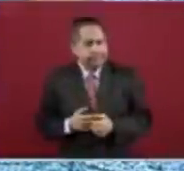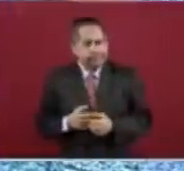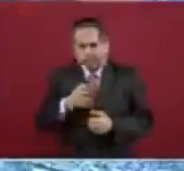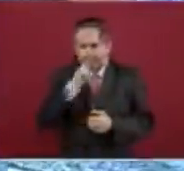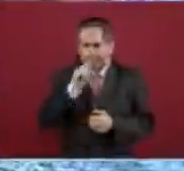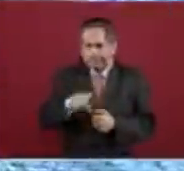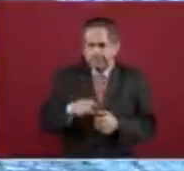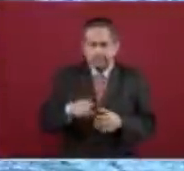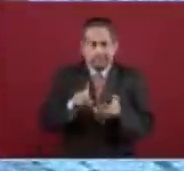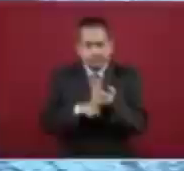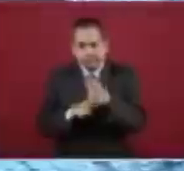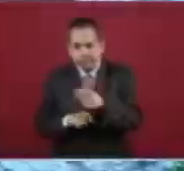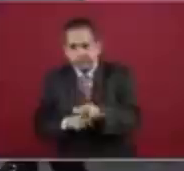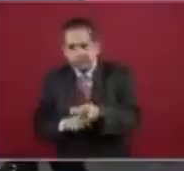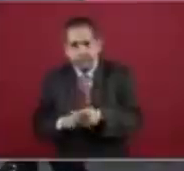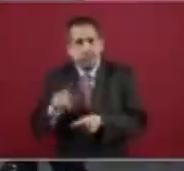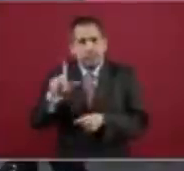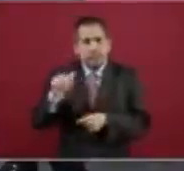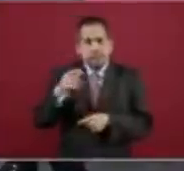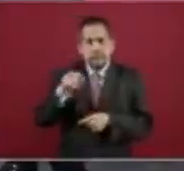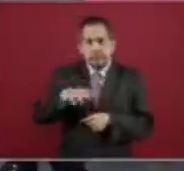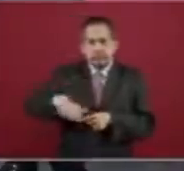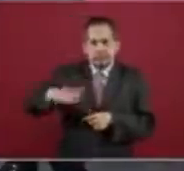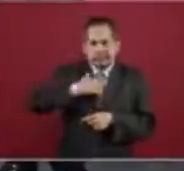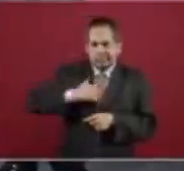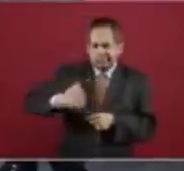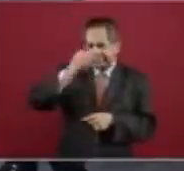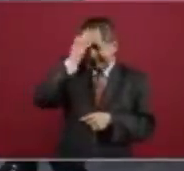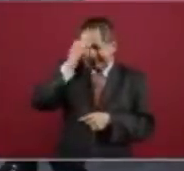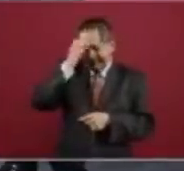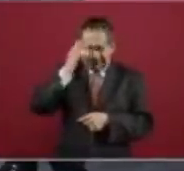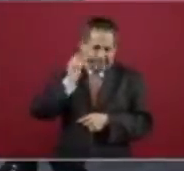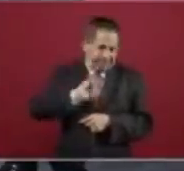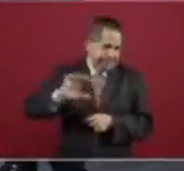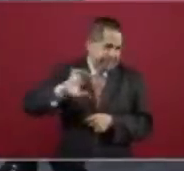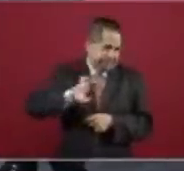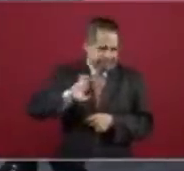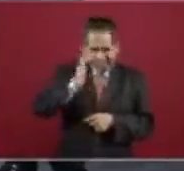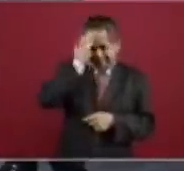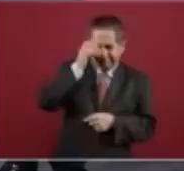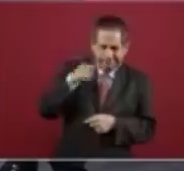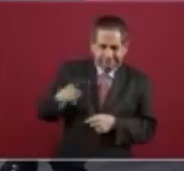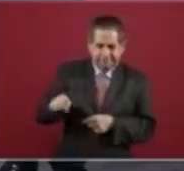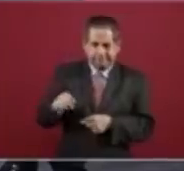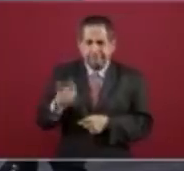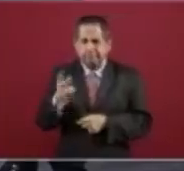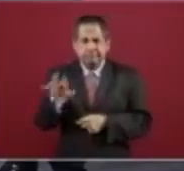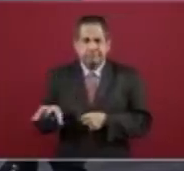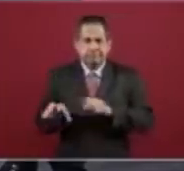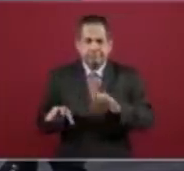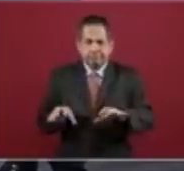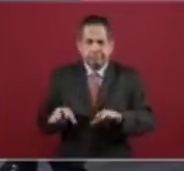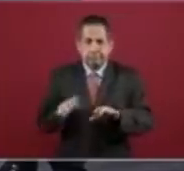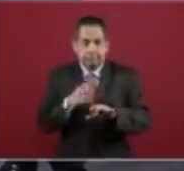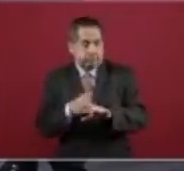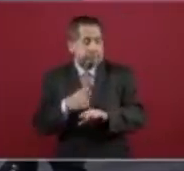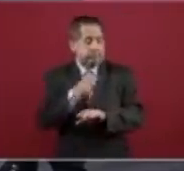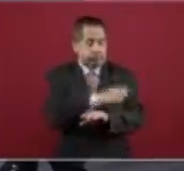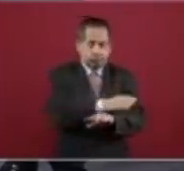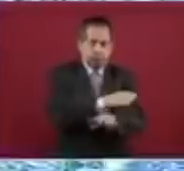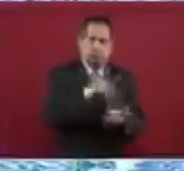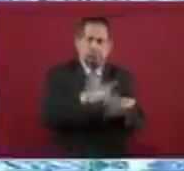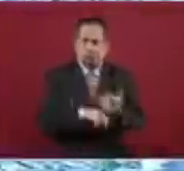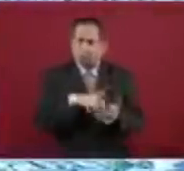ya tenemos el lago, famosísimo lago de Chapultepec, y los dos lagos de acá, pero esto puede